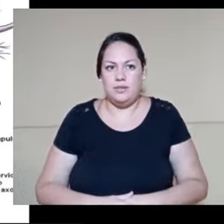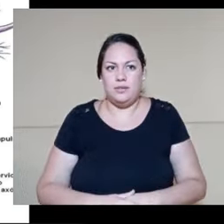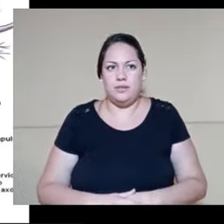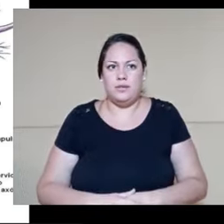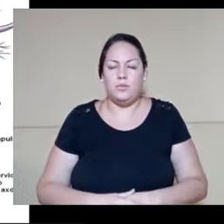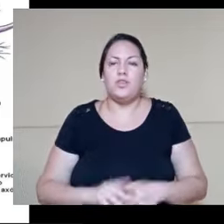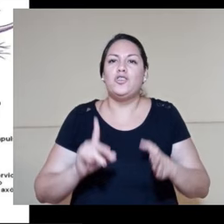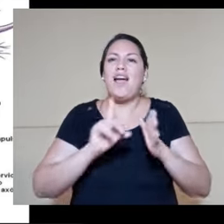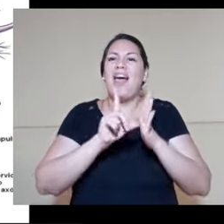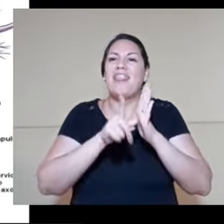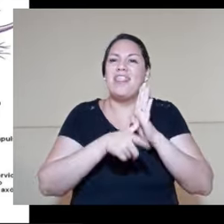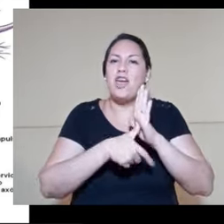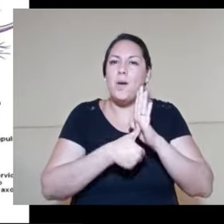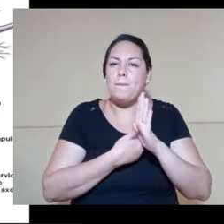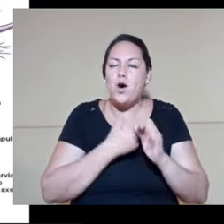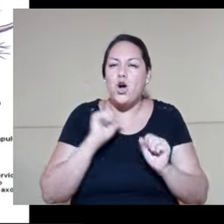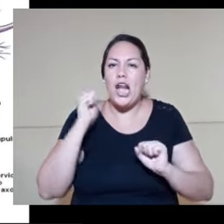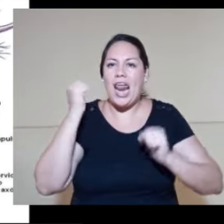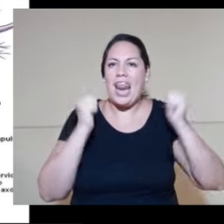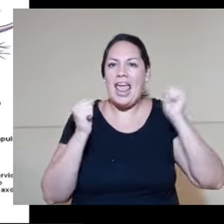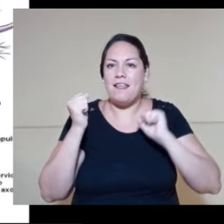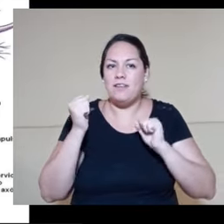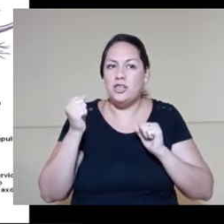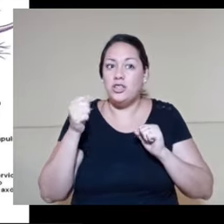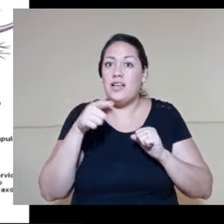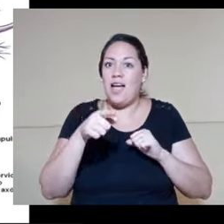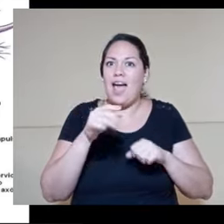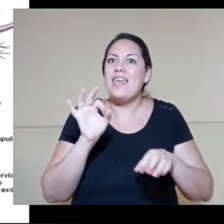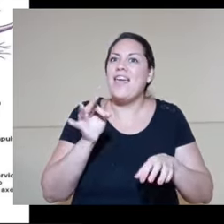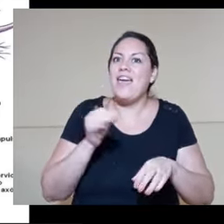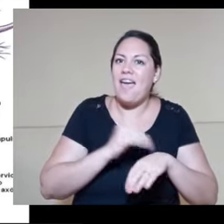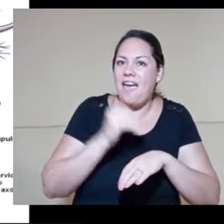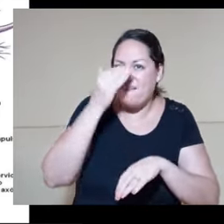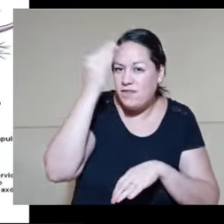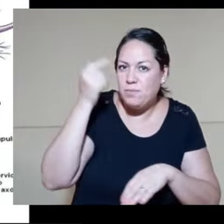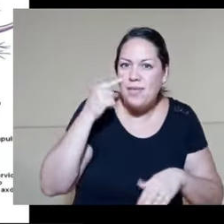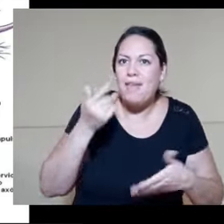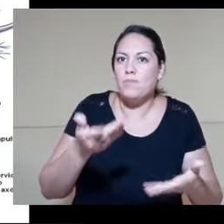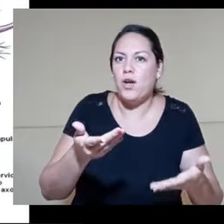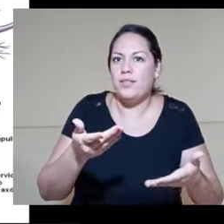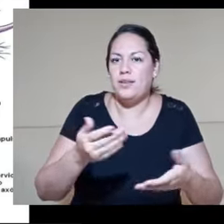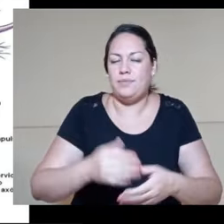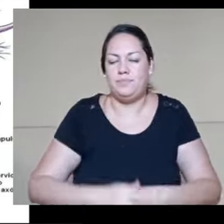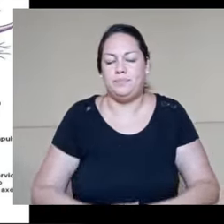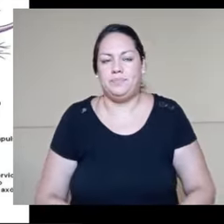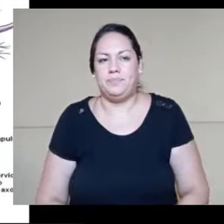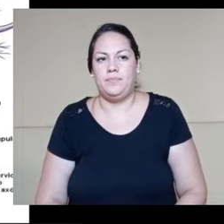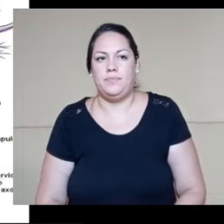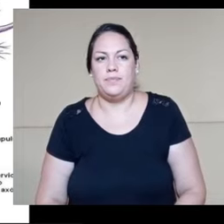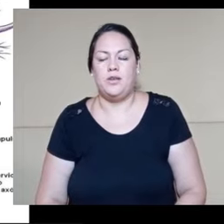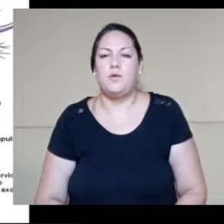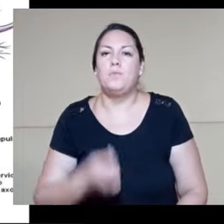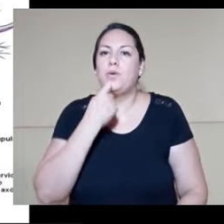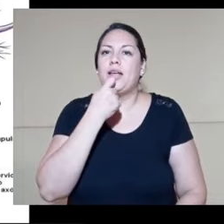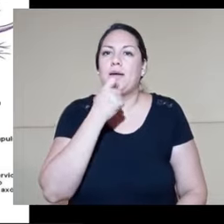sintiendo. Cuando empiezo a perder velocidad en el impulso nervioso, es que empieza a aparecer la